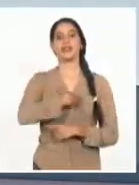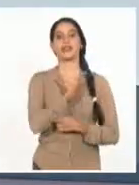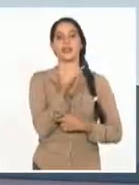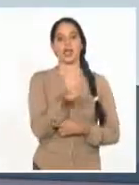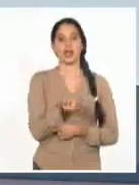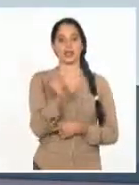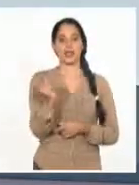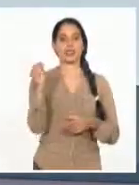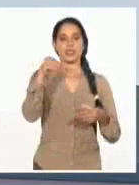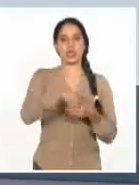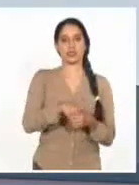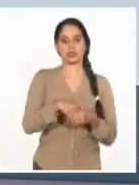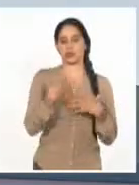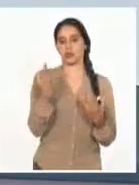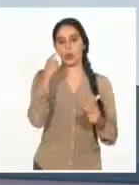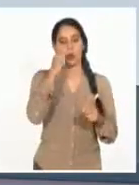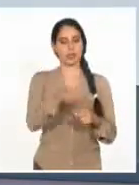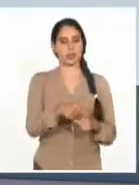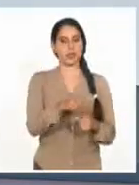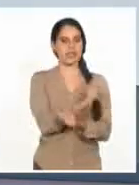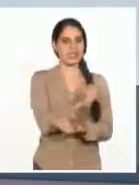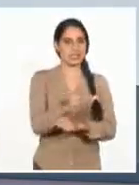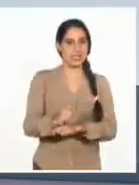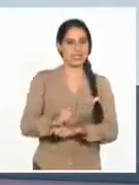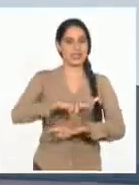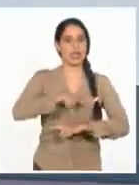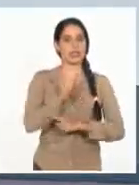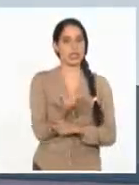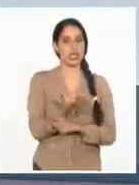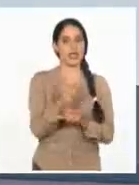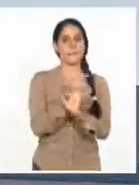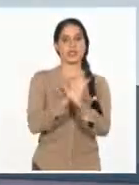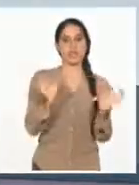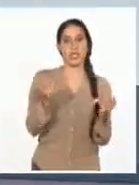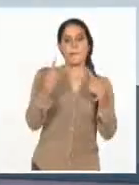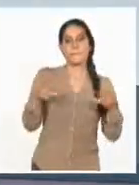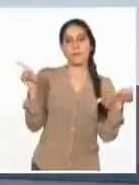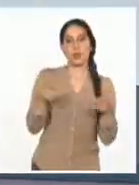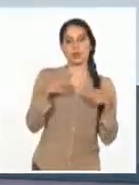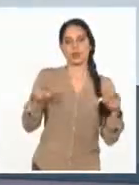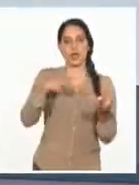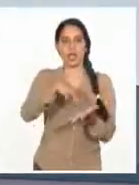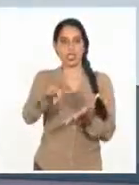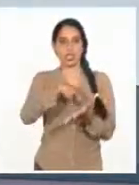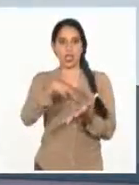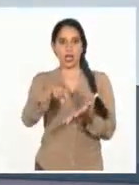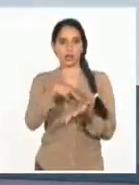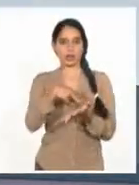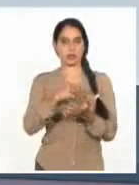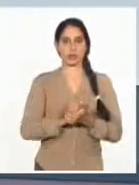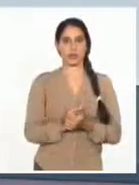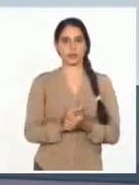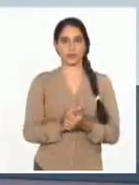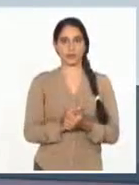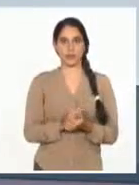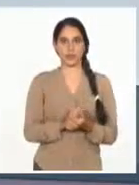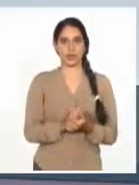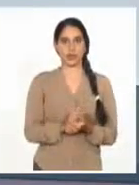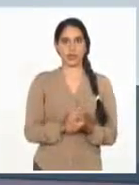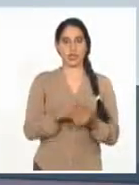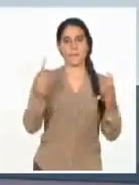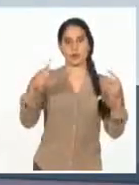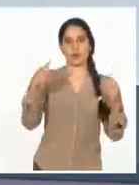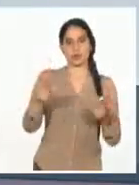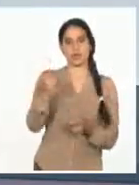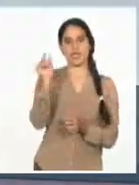de la enseñanza artística en las especialidades de música y danza. En la institución se forman estudiantes de varias